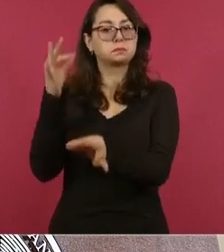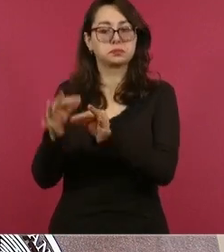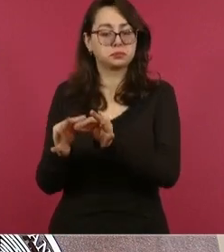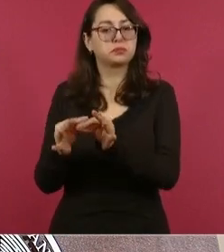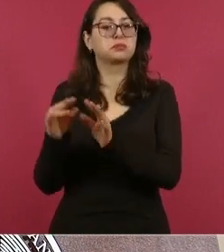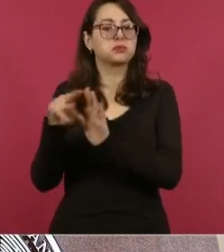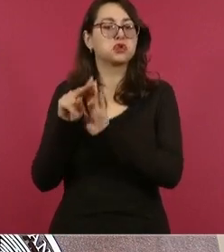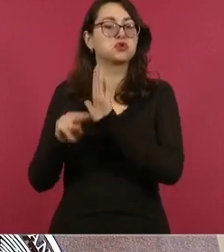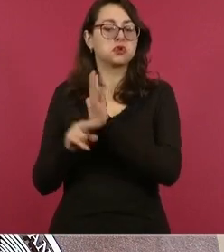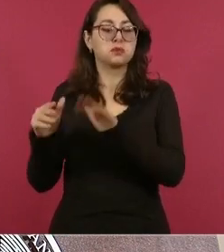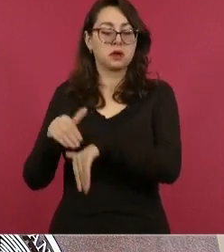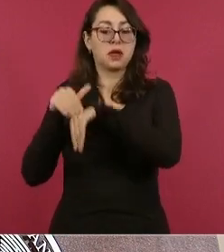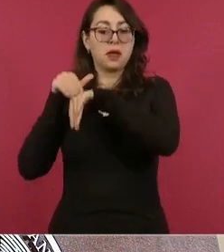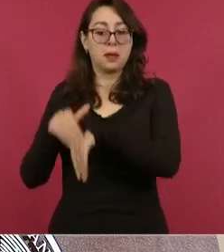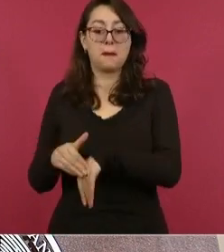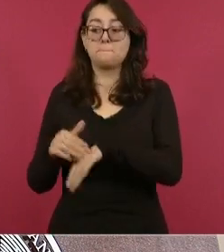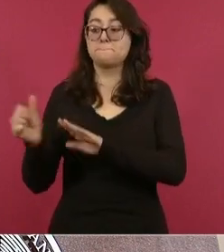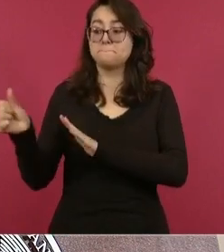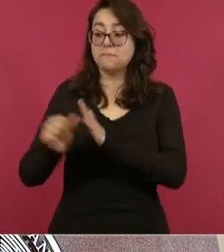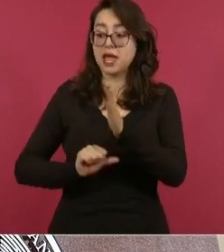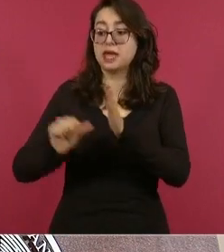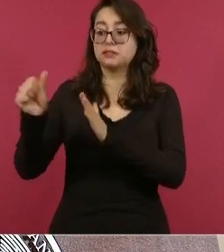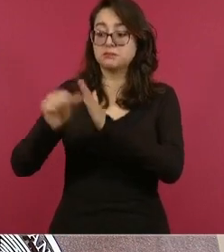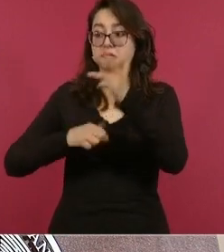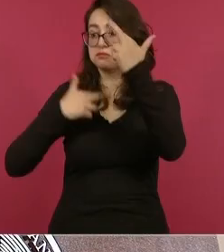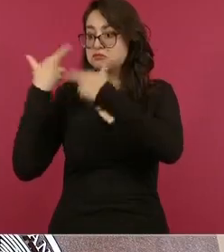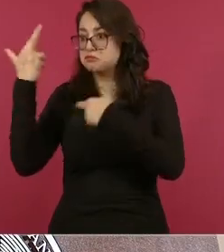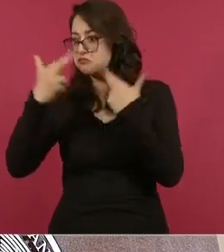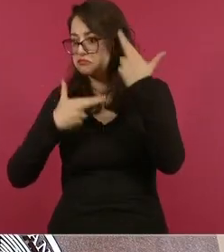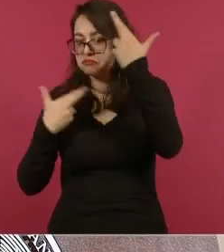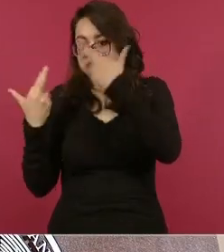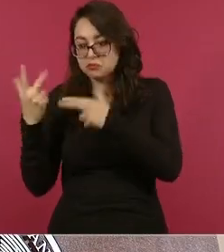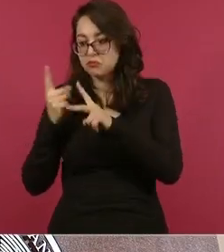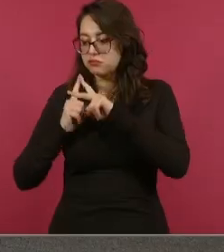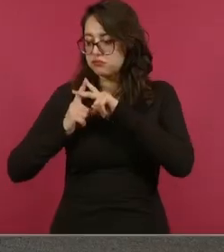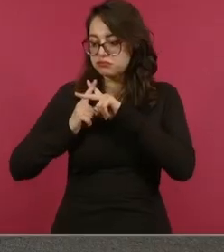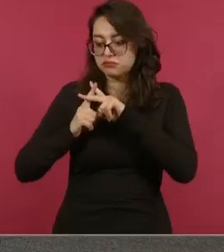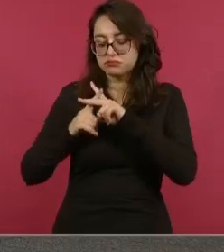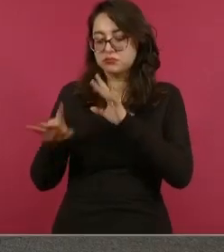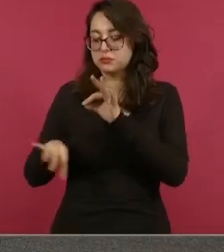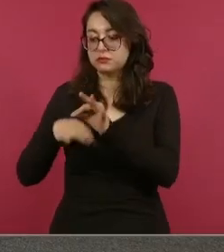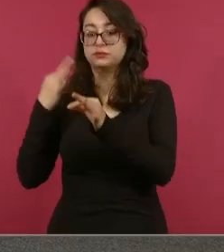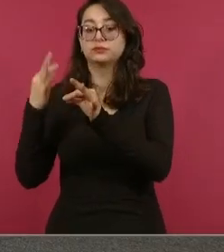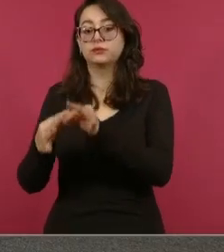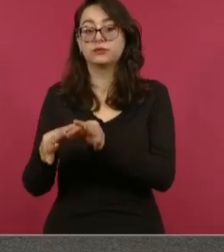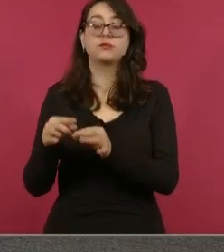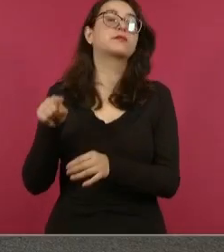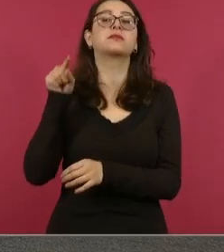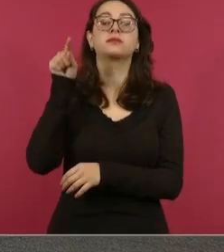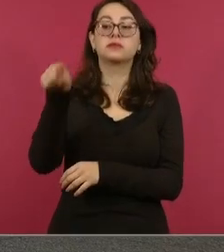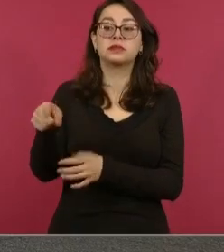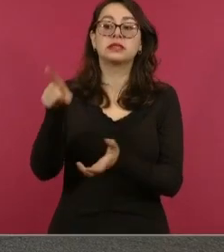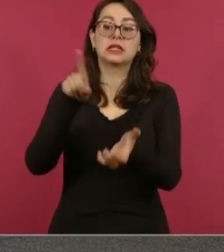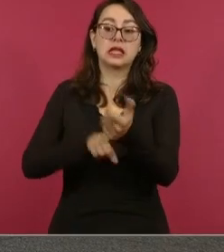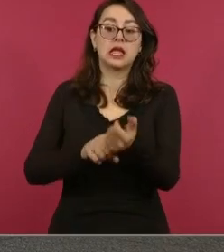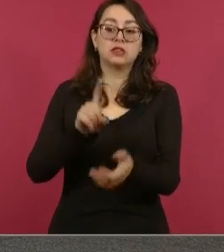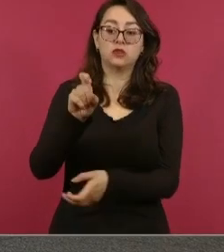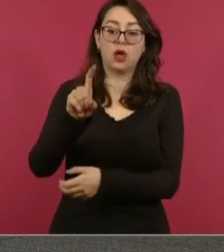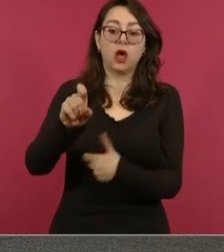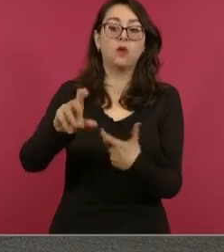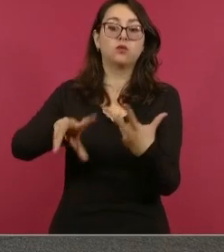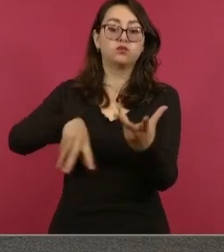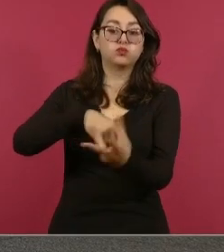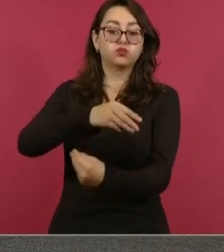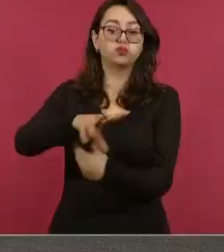se entrega mensualmente a la Profepa, sin ningún contratiempo. La descarga de agua residual utilizada para el sistema de la central de